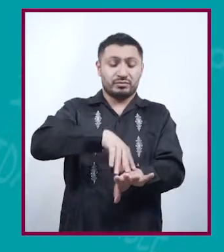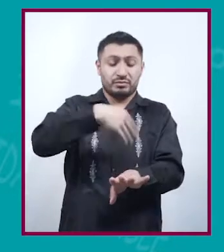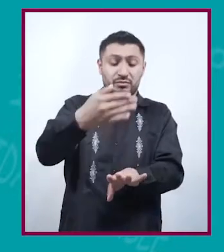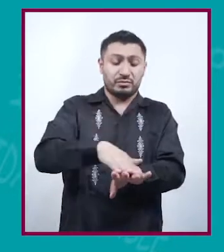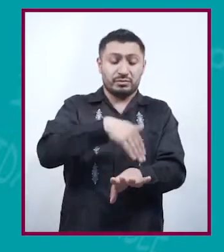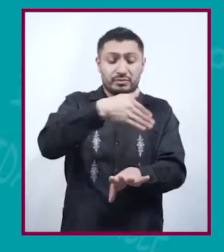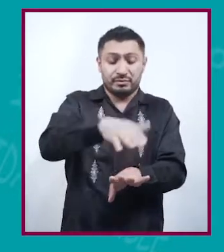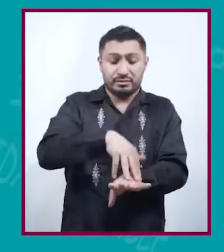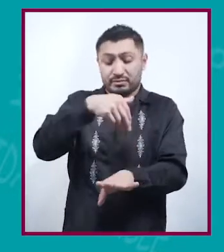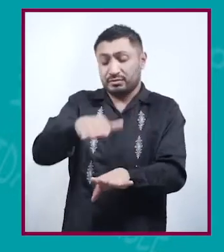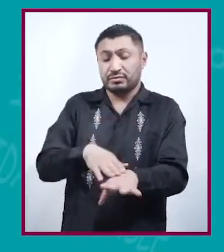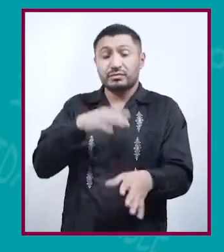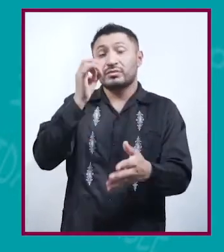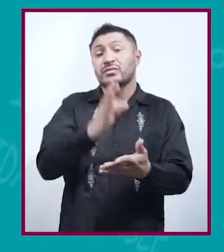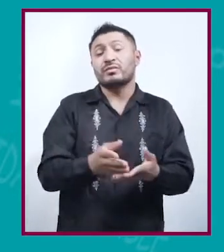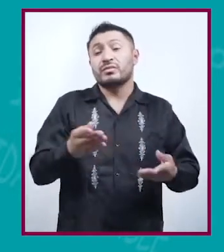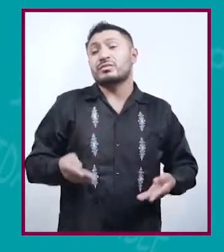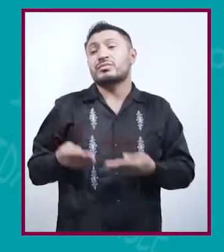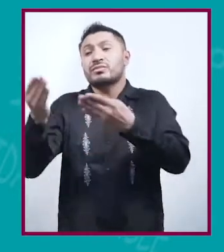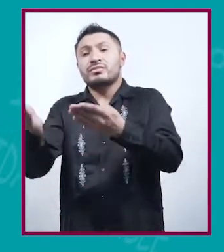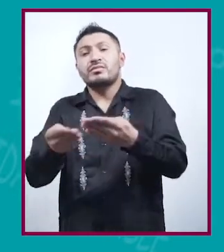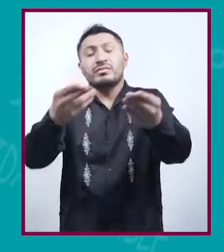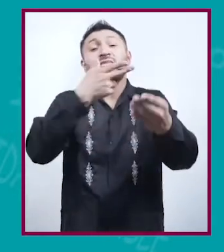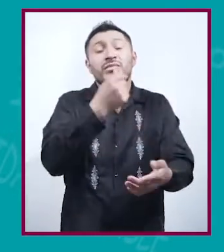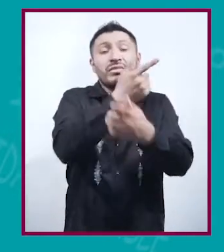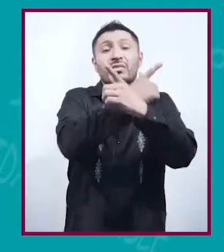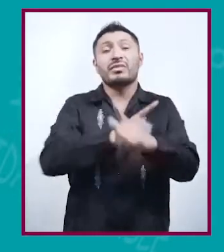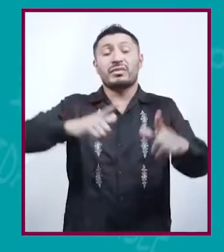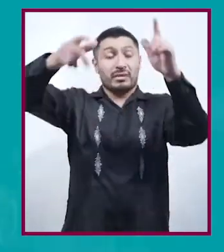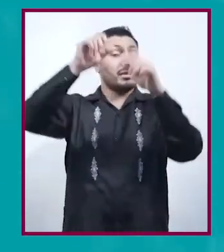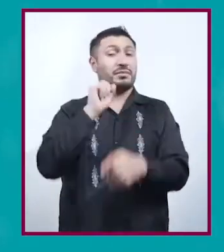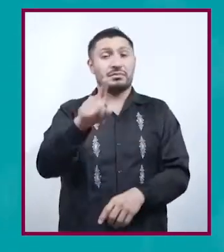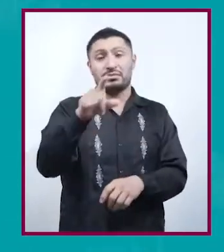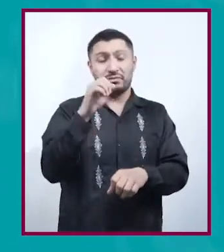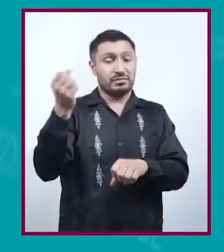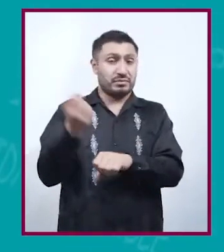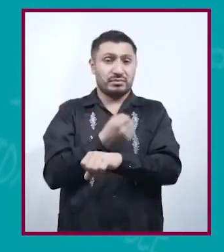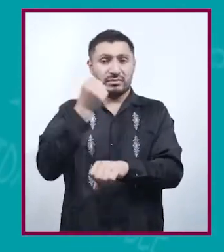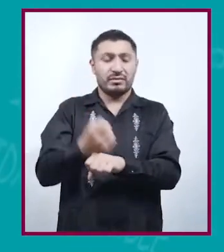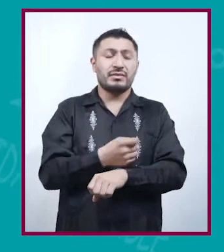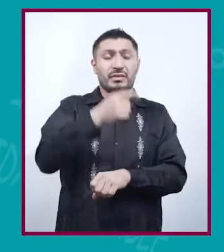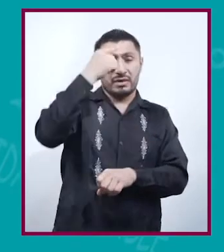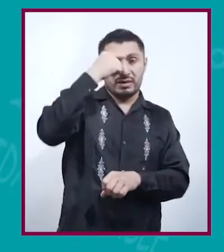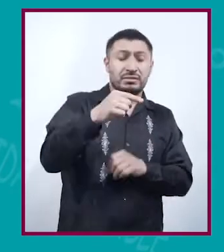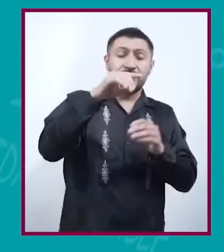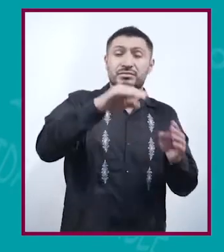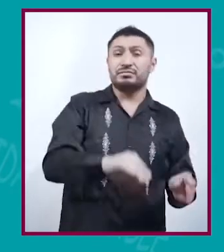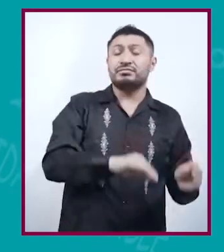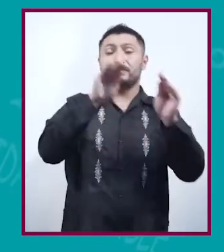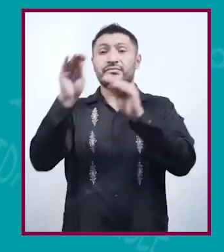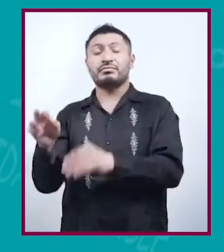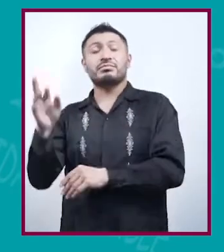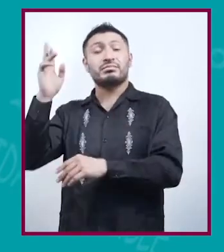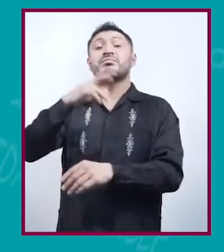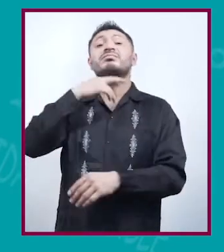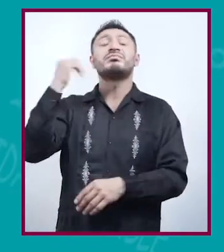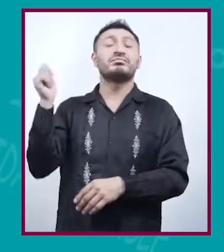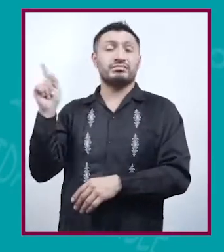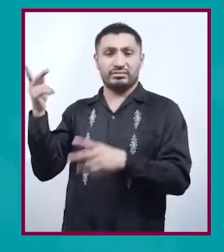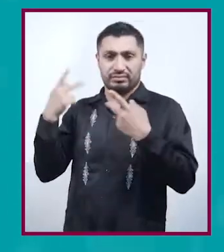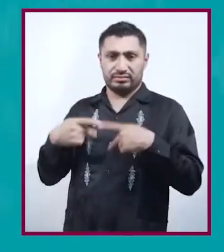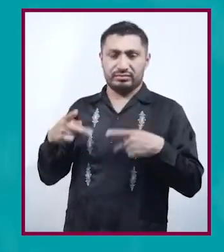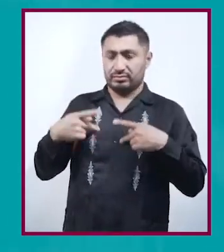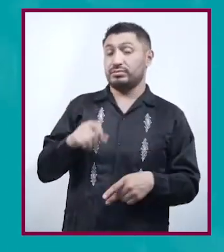lengüeta tallada y disponibles exclusivamente para los hombres libres. Este mismo calzado sería adoptado más tarde por